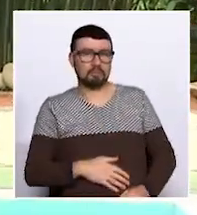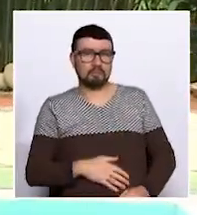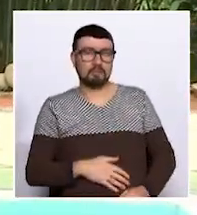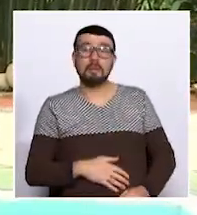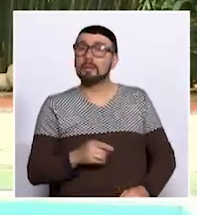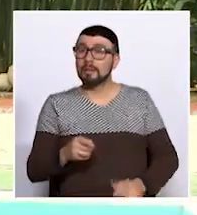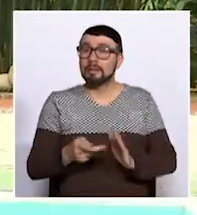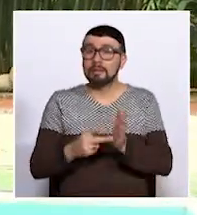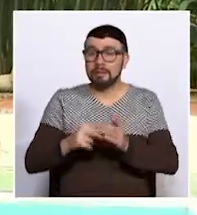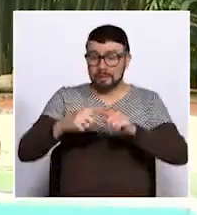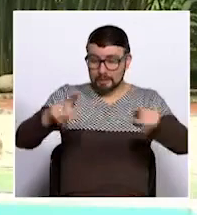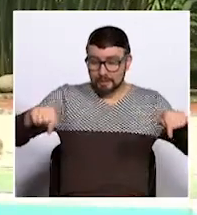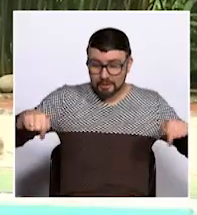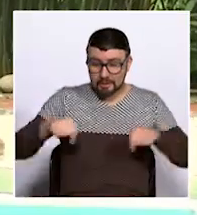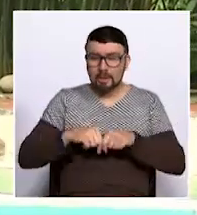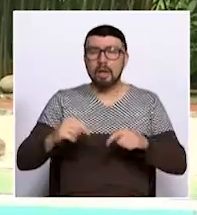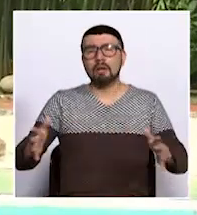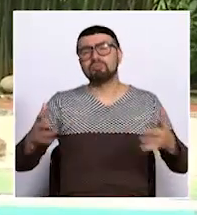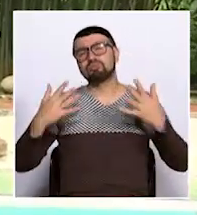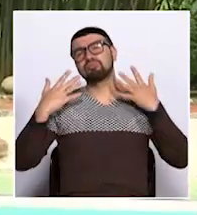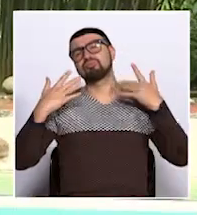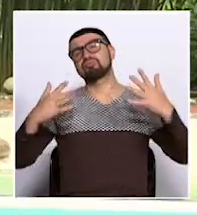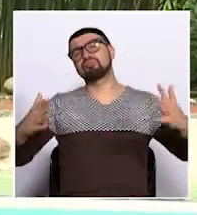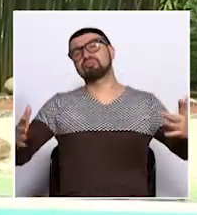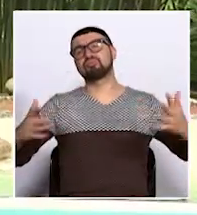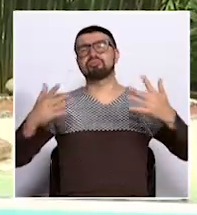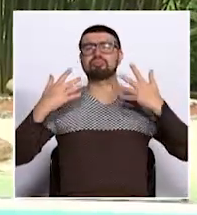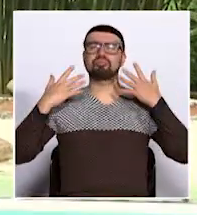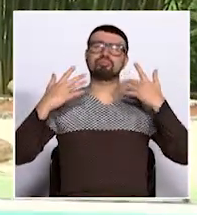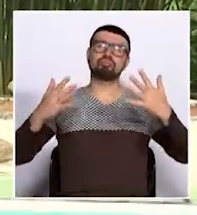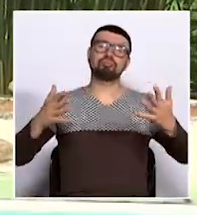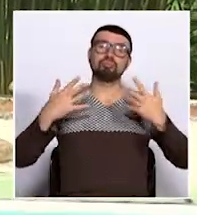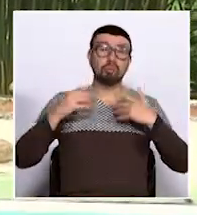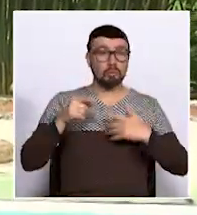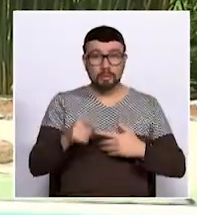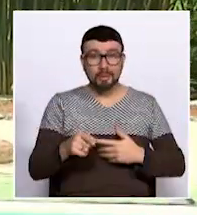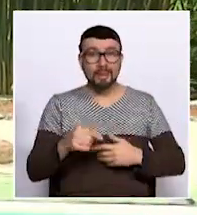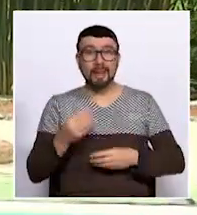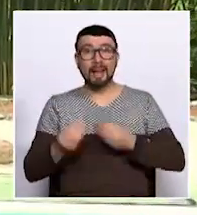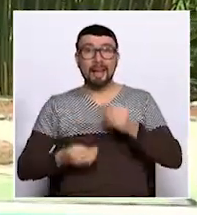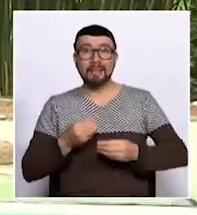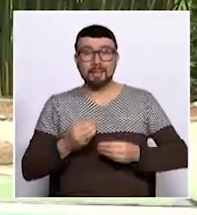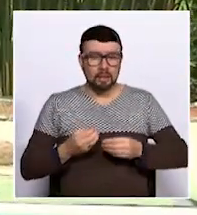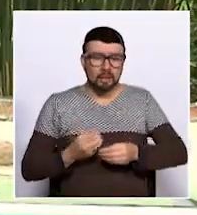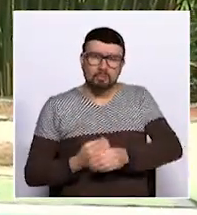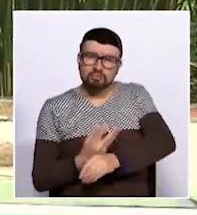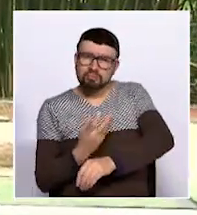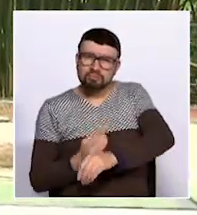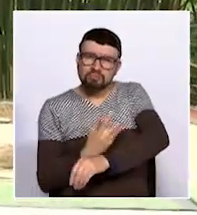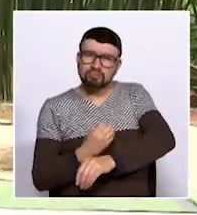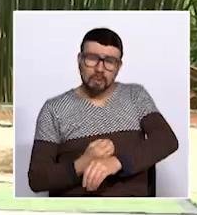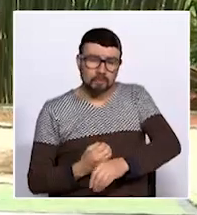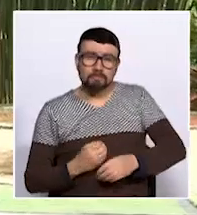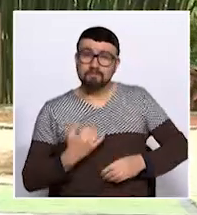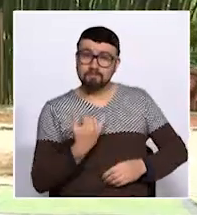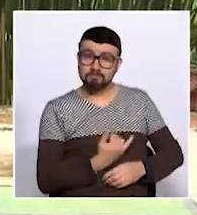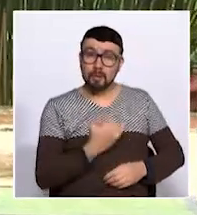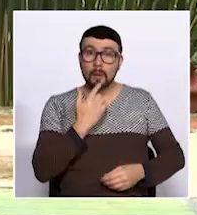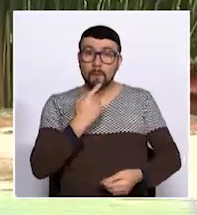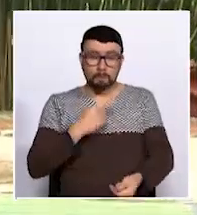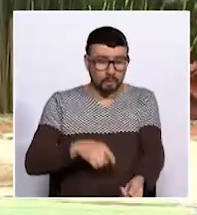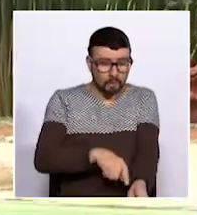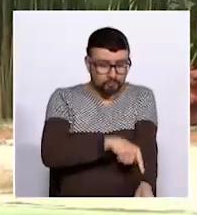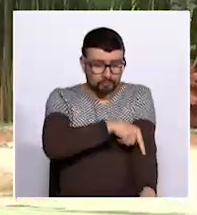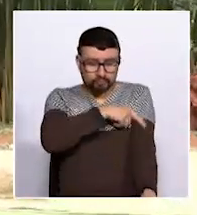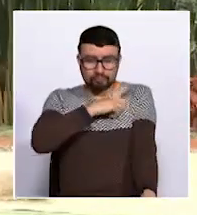que hace es, con el proceso del calor, hace algo que se llama vasodilatación. Por lo general, las venas y las